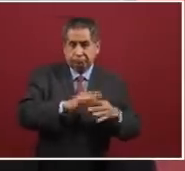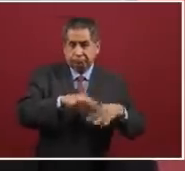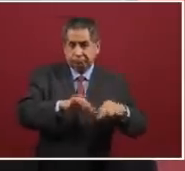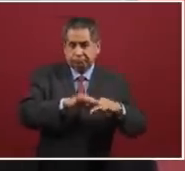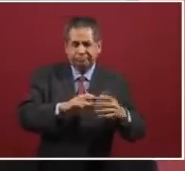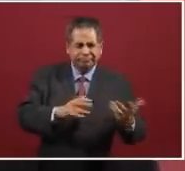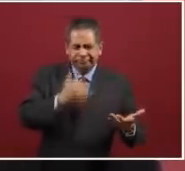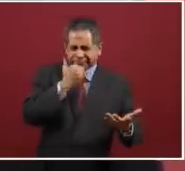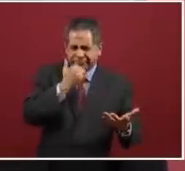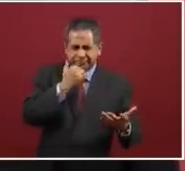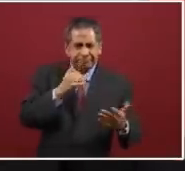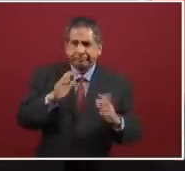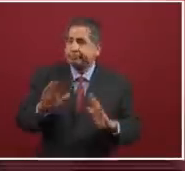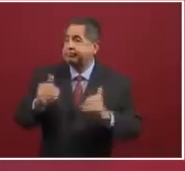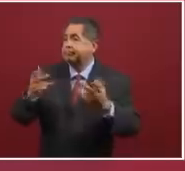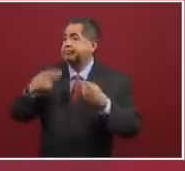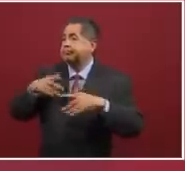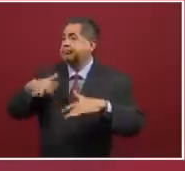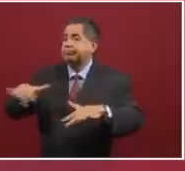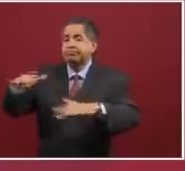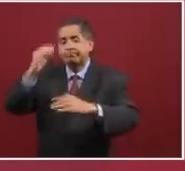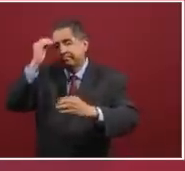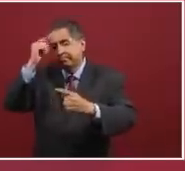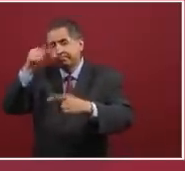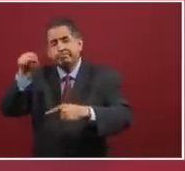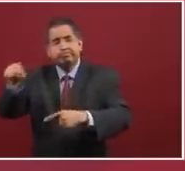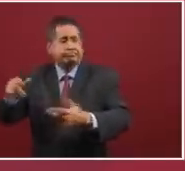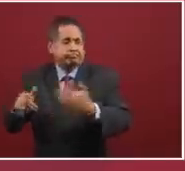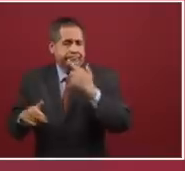crítico, es reflexión.